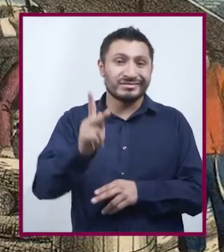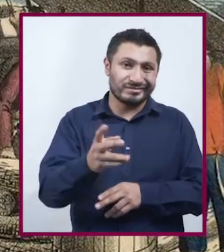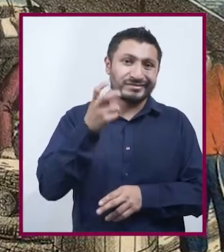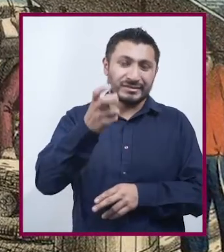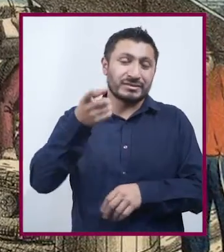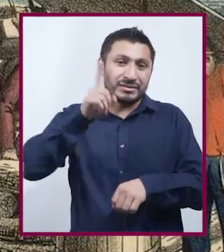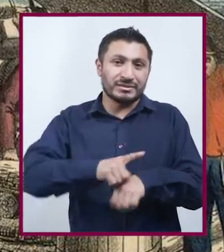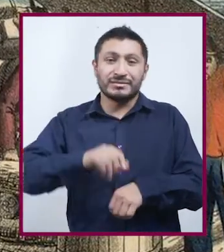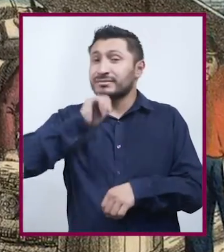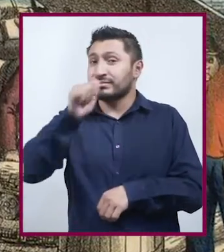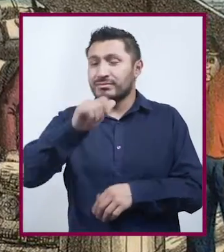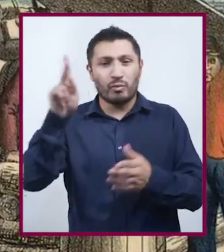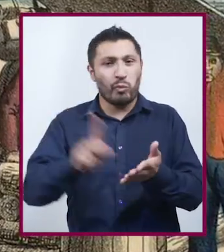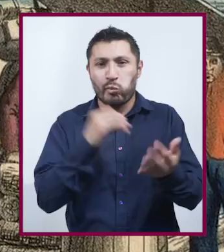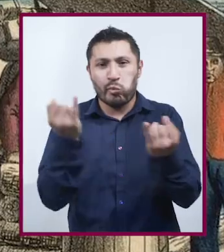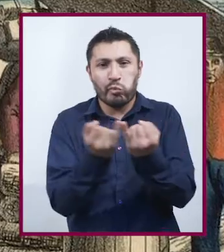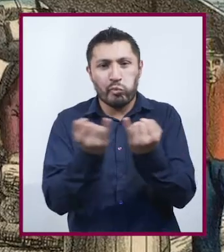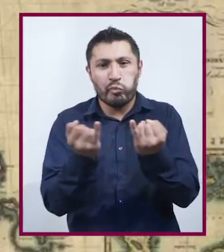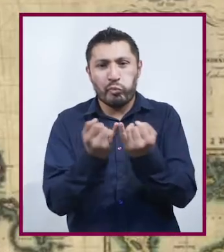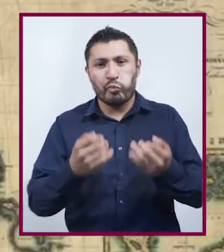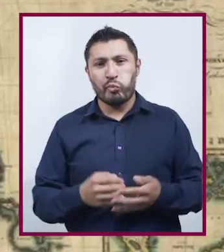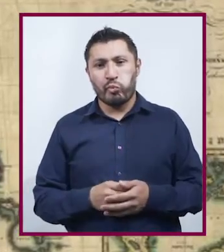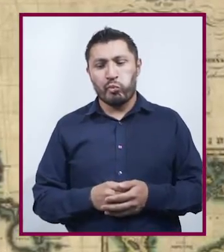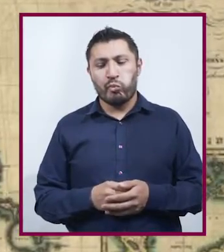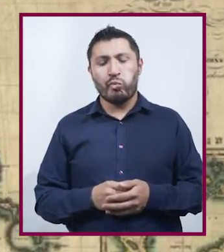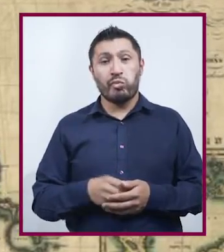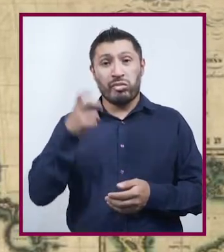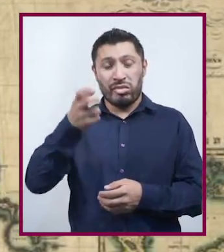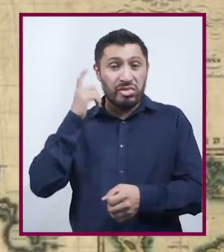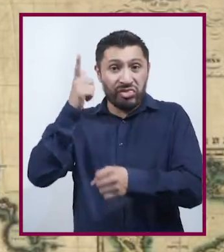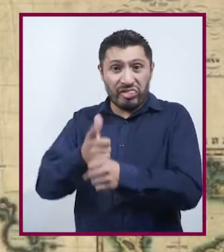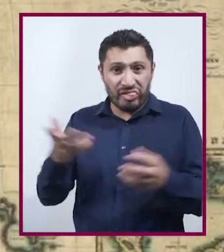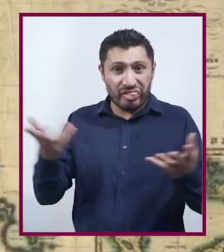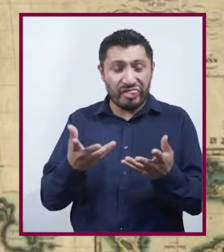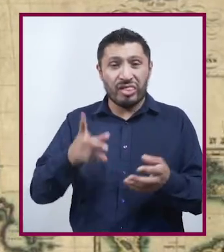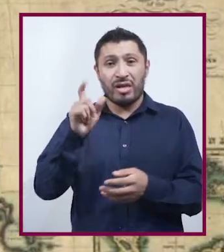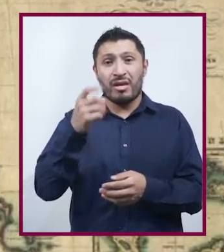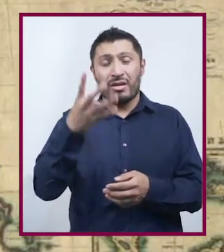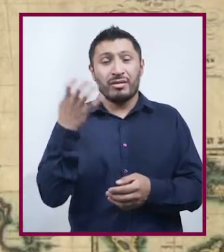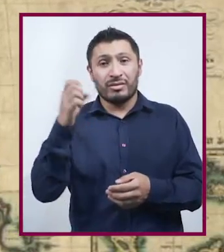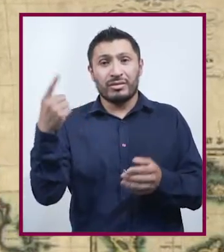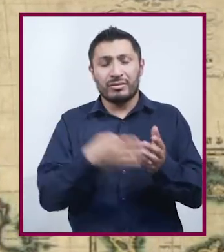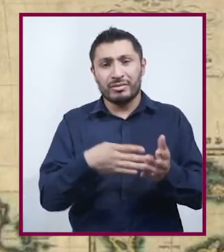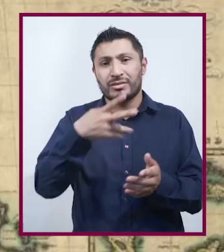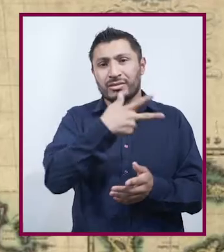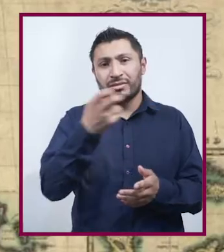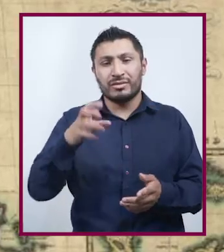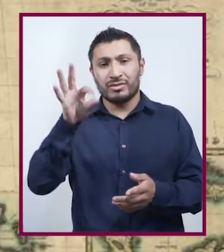a partir de ese día nada volvió a ser igual. Aquel descubrimiento hecho un 24 de enero